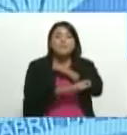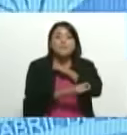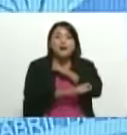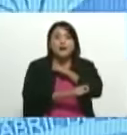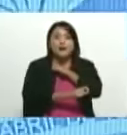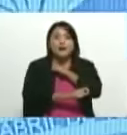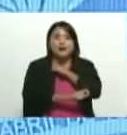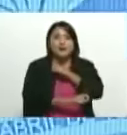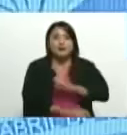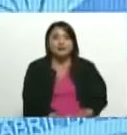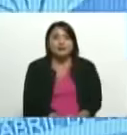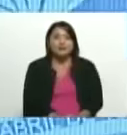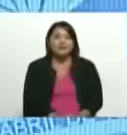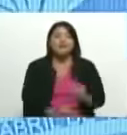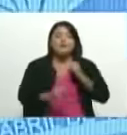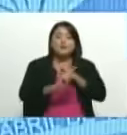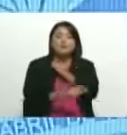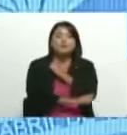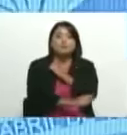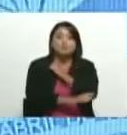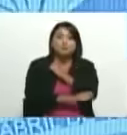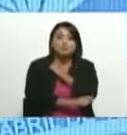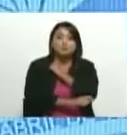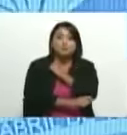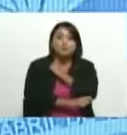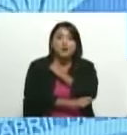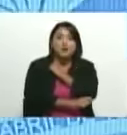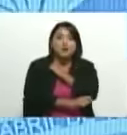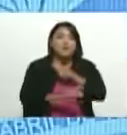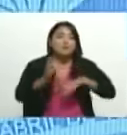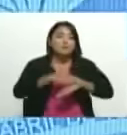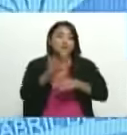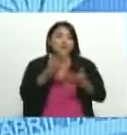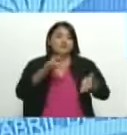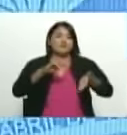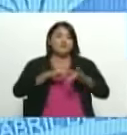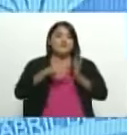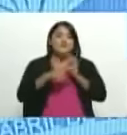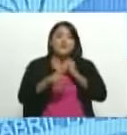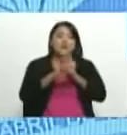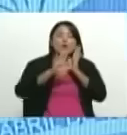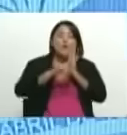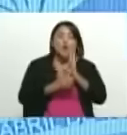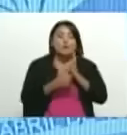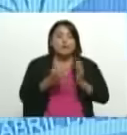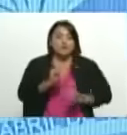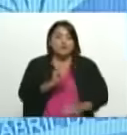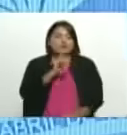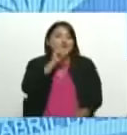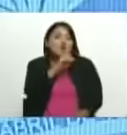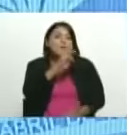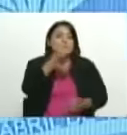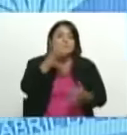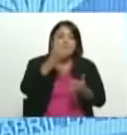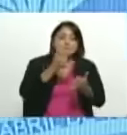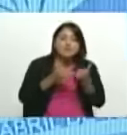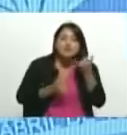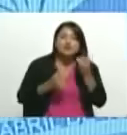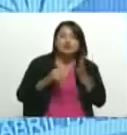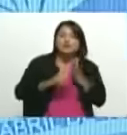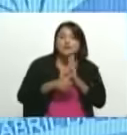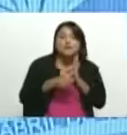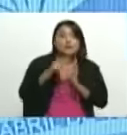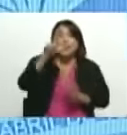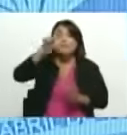porque ese es otro robo. No solamente robaron la identidad de la gente, no solamente robaron la voluntad de la gente, no